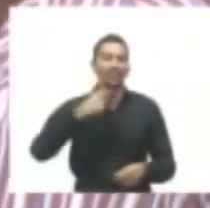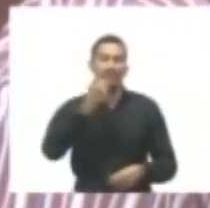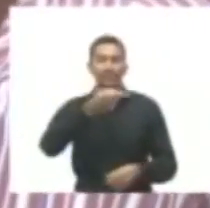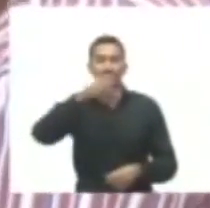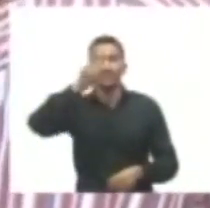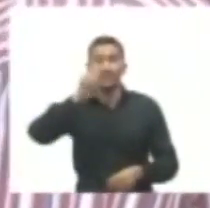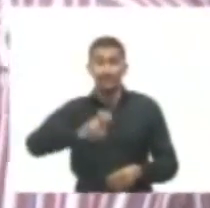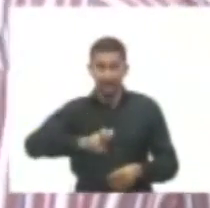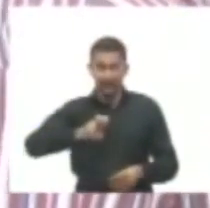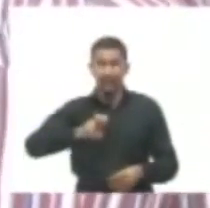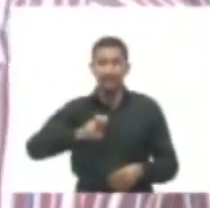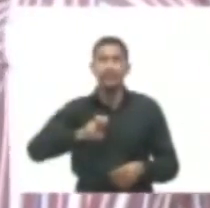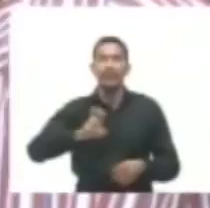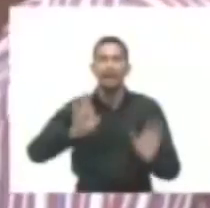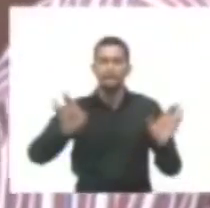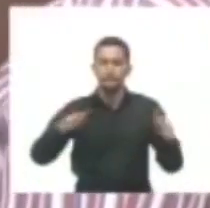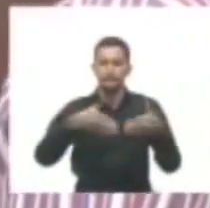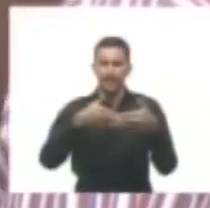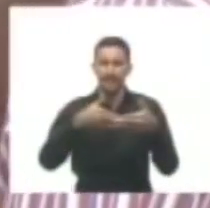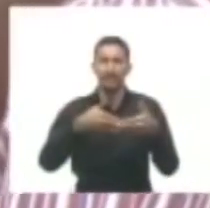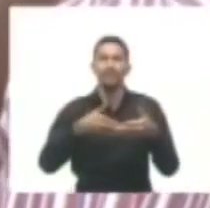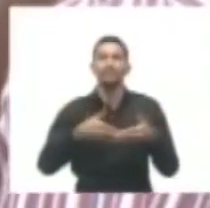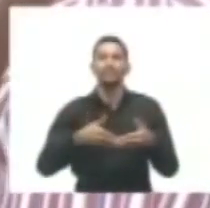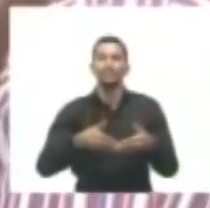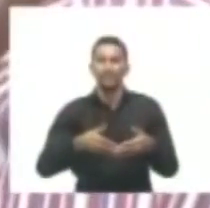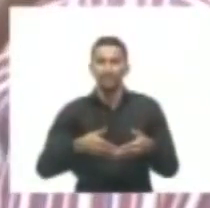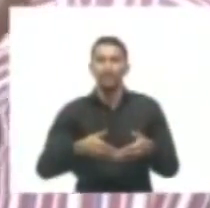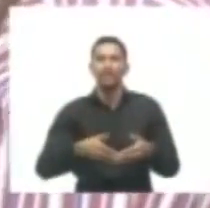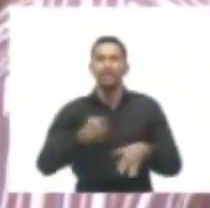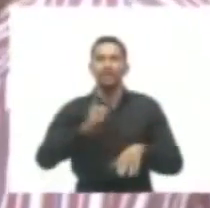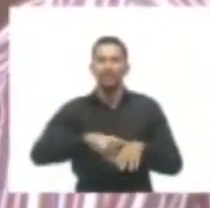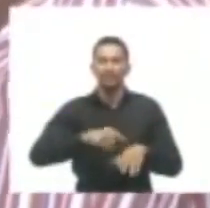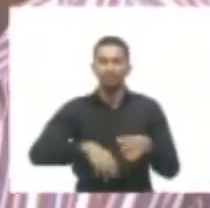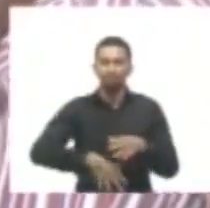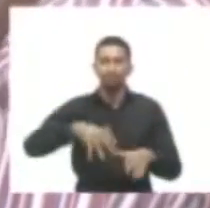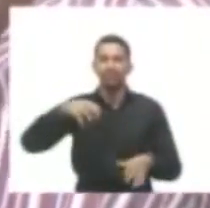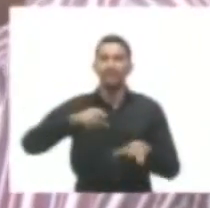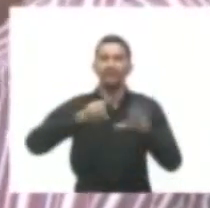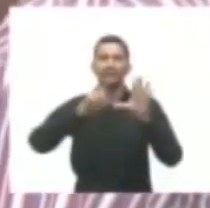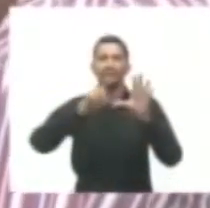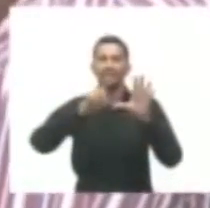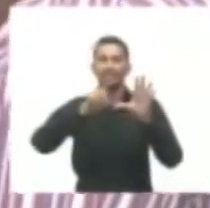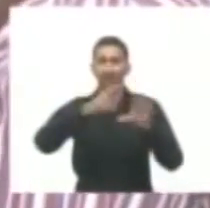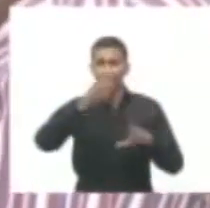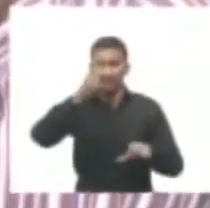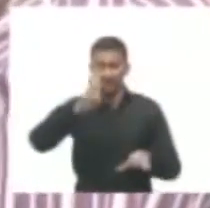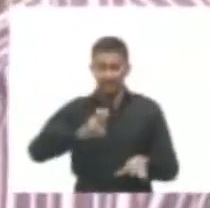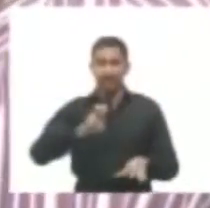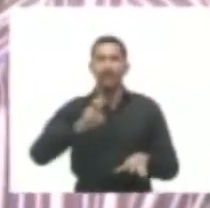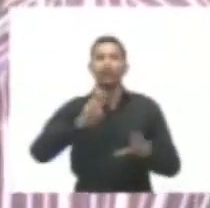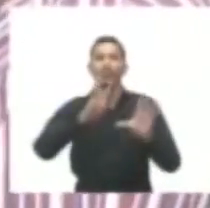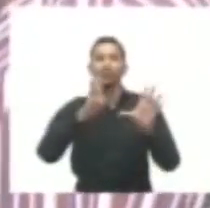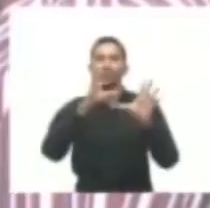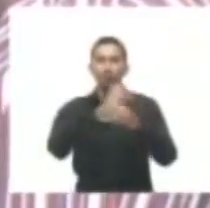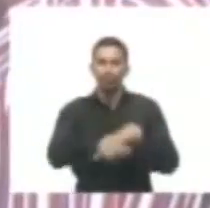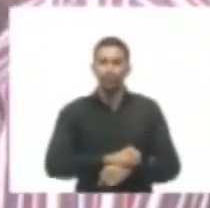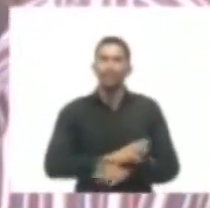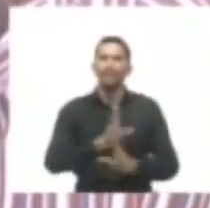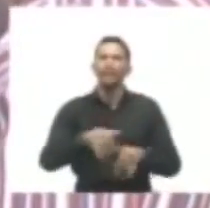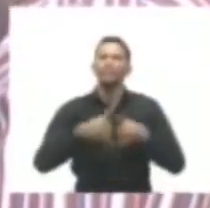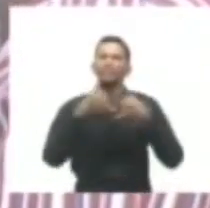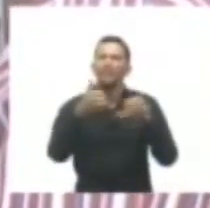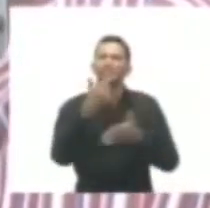6 de la tarde. El sorteo es el día 17, 8 de la noche. ¿Cuáles son los premios que van a entregar? Bueno, aquí los premios